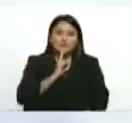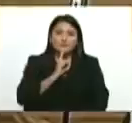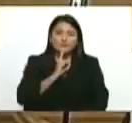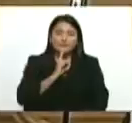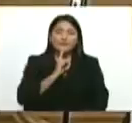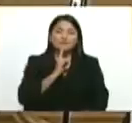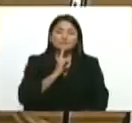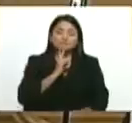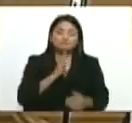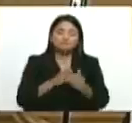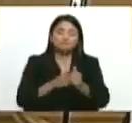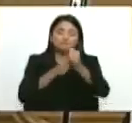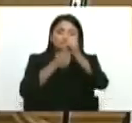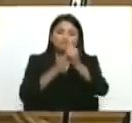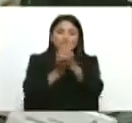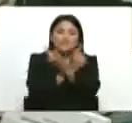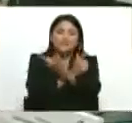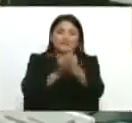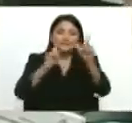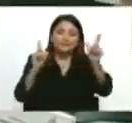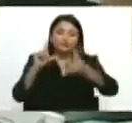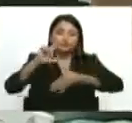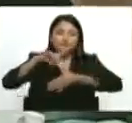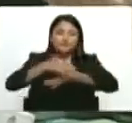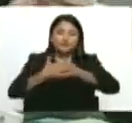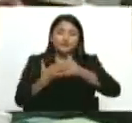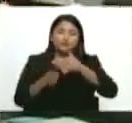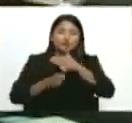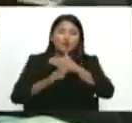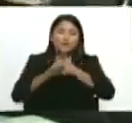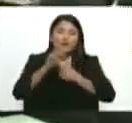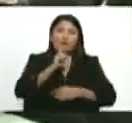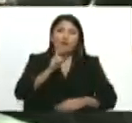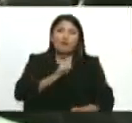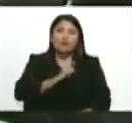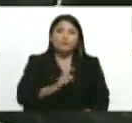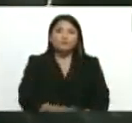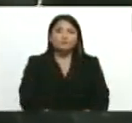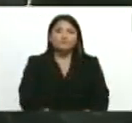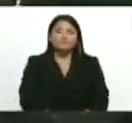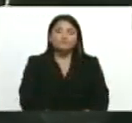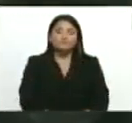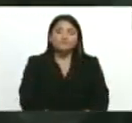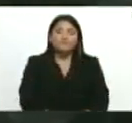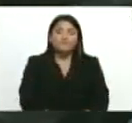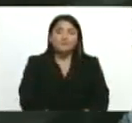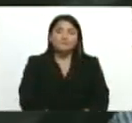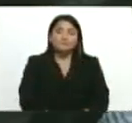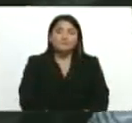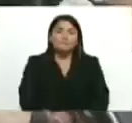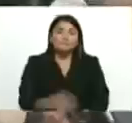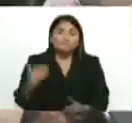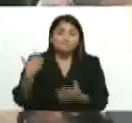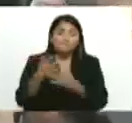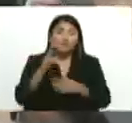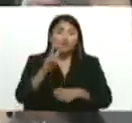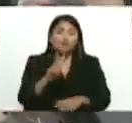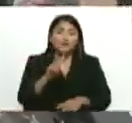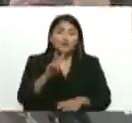continente americano. Por eso nos odian. Todavía no nos perdonan 213 años después.